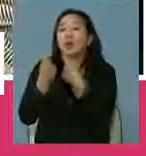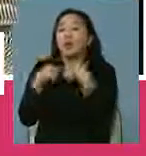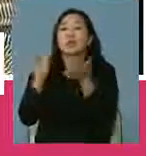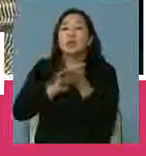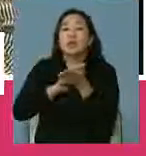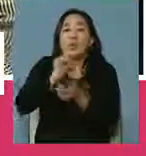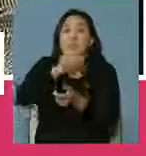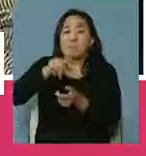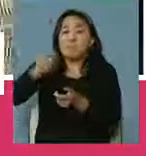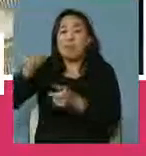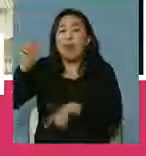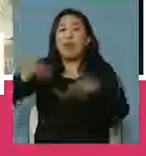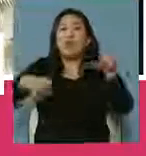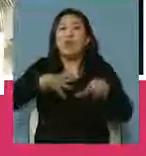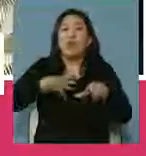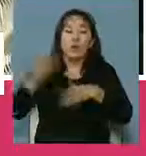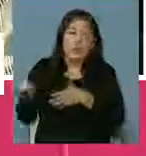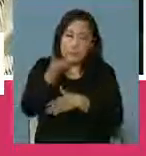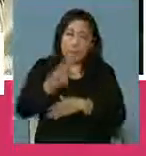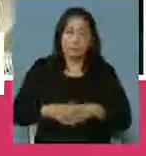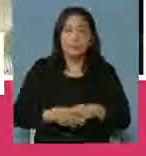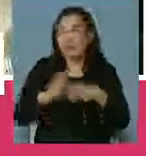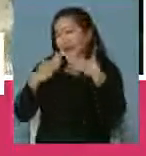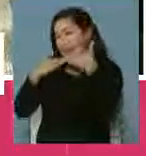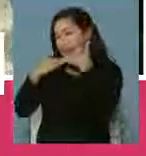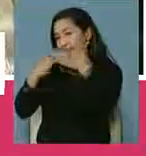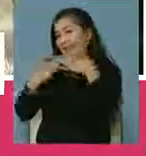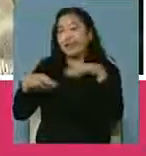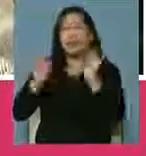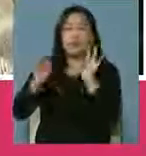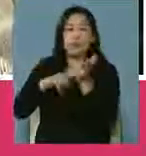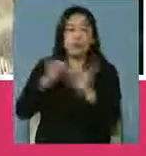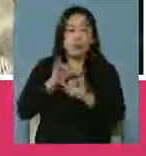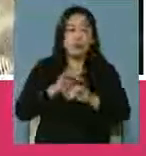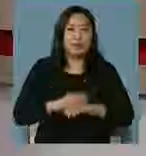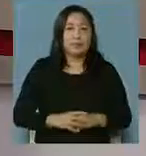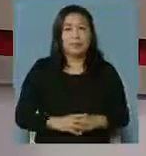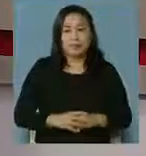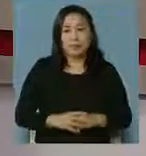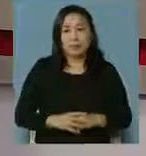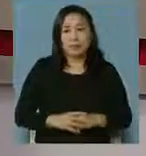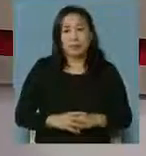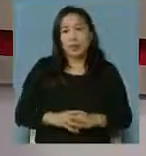es la situación de cada uno de los alumnos. Adelante, Mariana. Gracias, Jorge. Completo el informe. Y hoy comenzó.